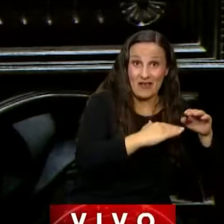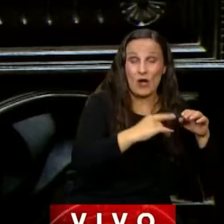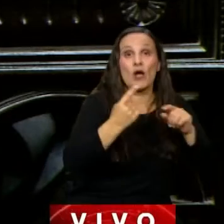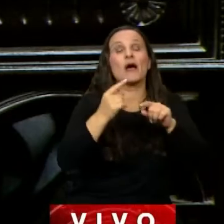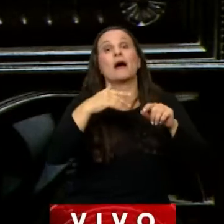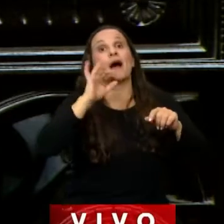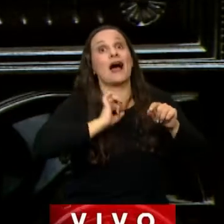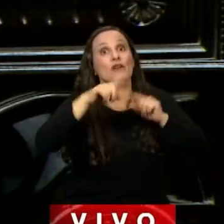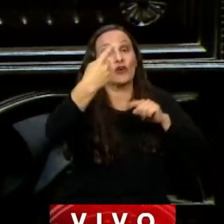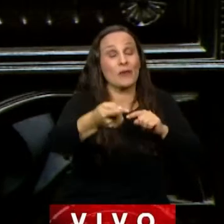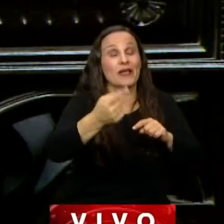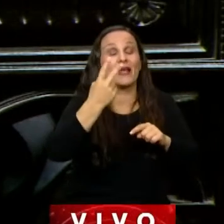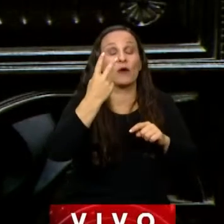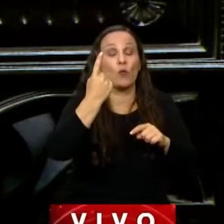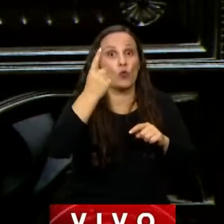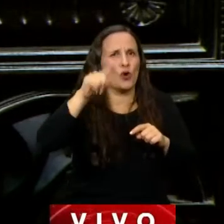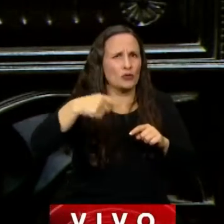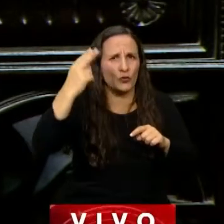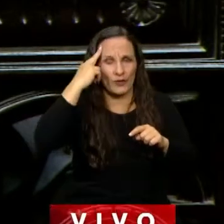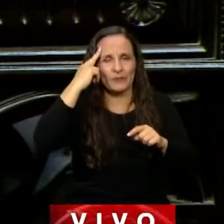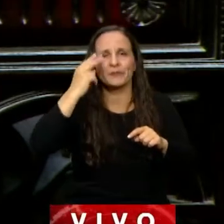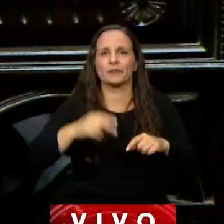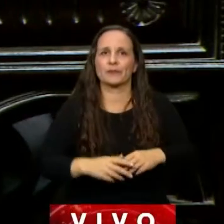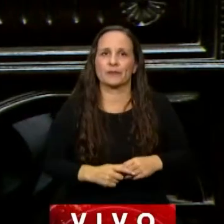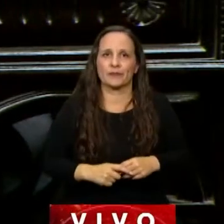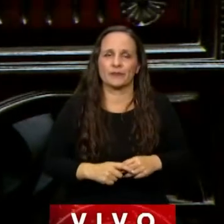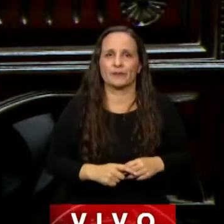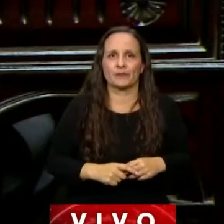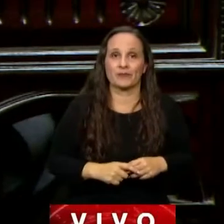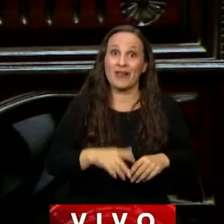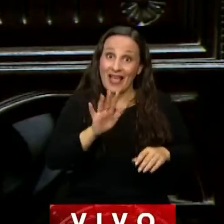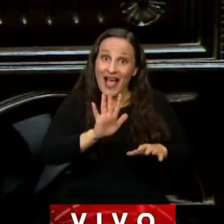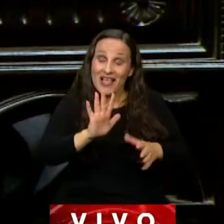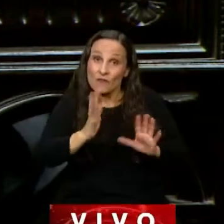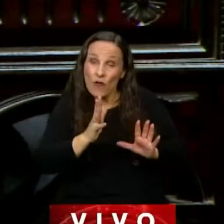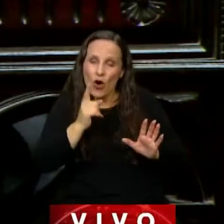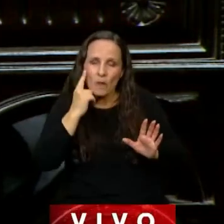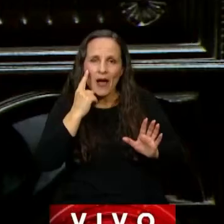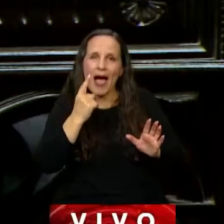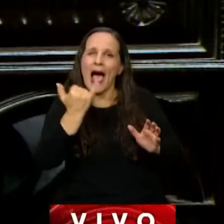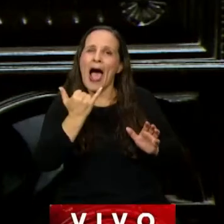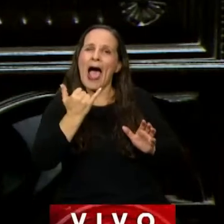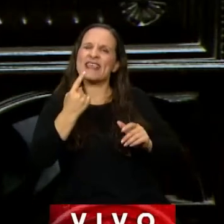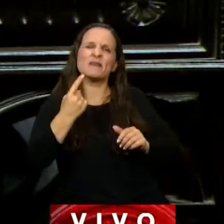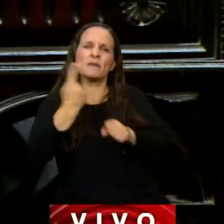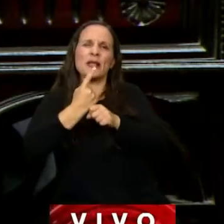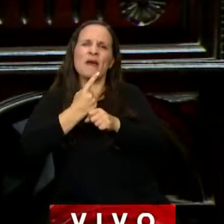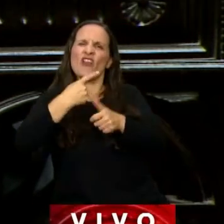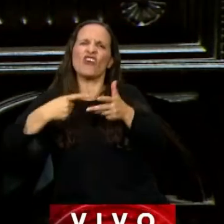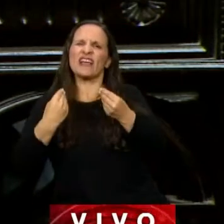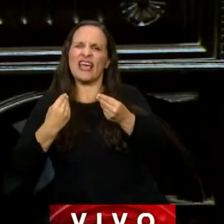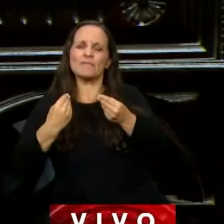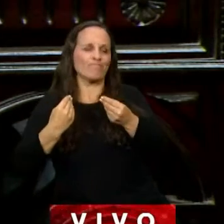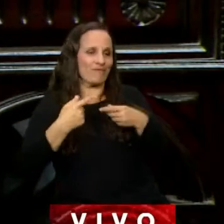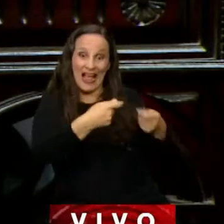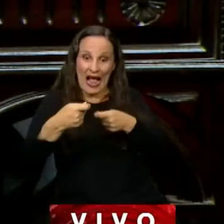en 2023. En este enfoque se parte de una serie de premisas que pasan por un